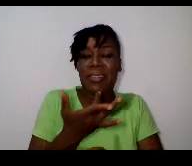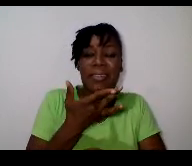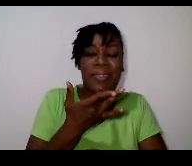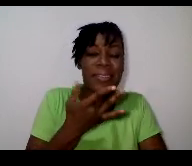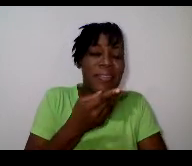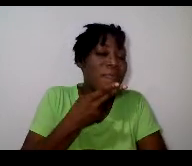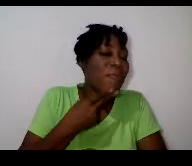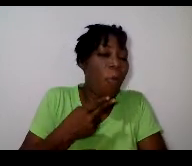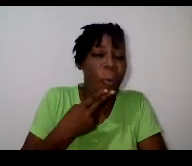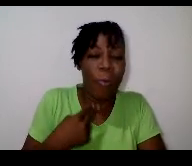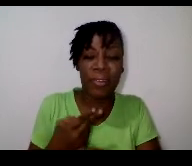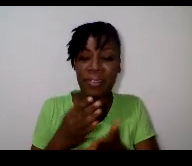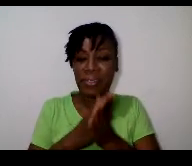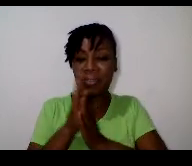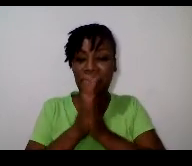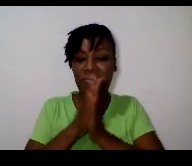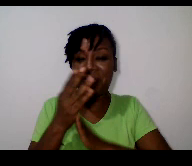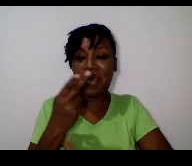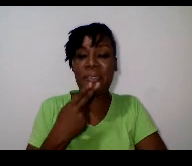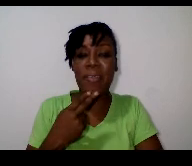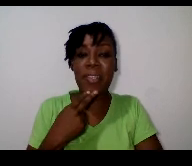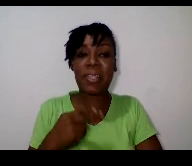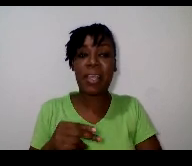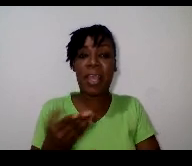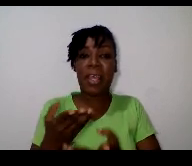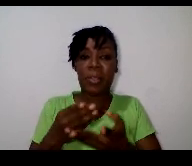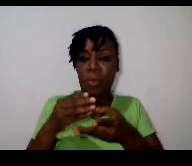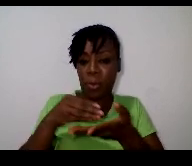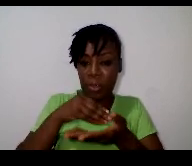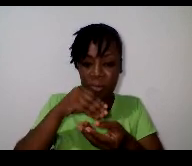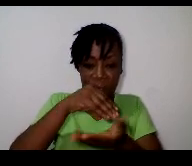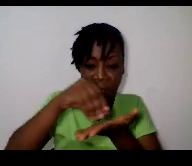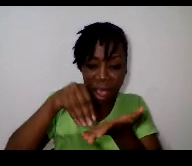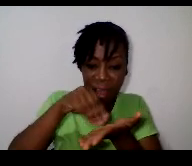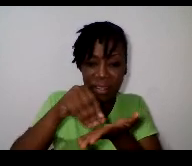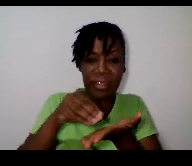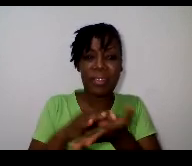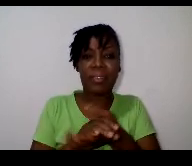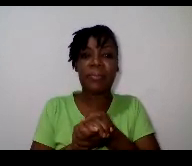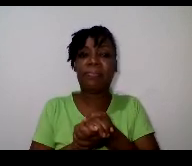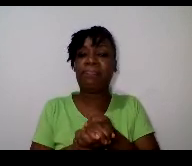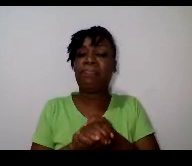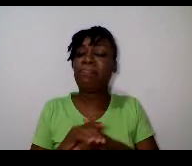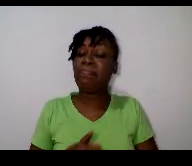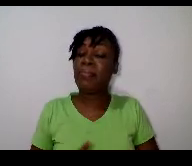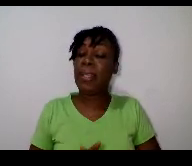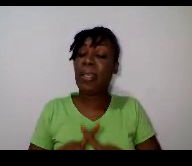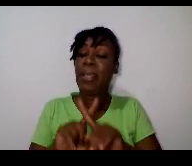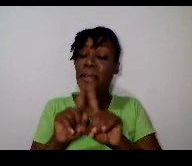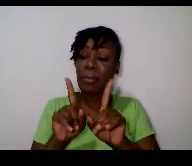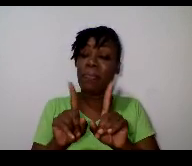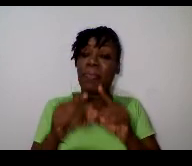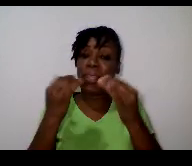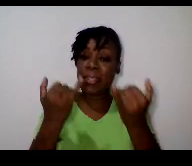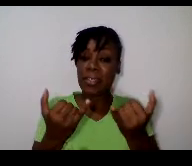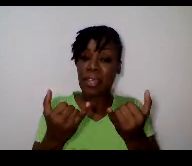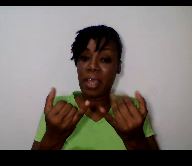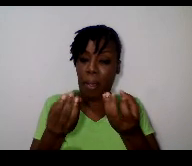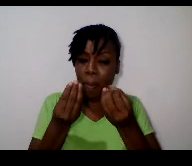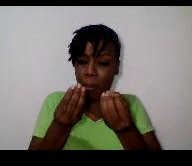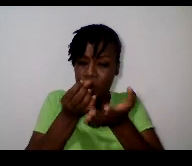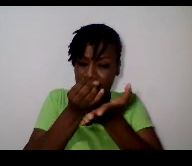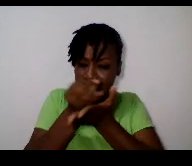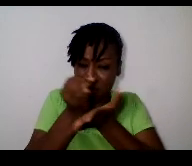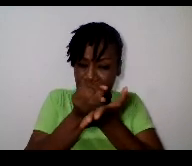pero también las harinas refinadas. Resulta ser que ya hay muchas investigaciones que dicen